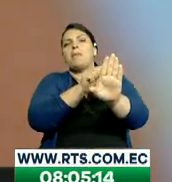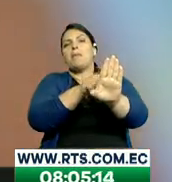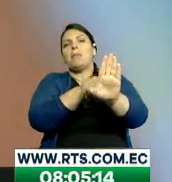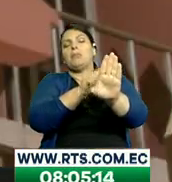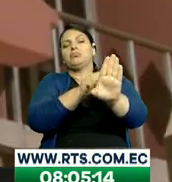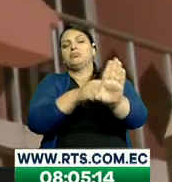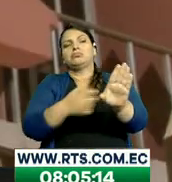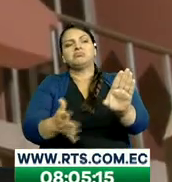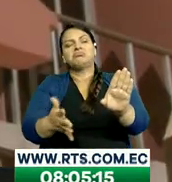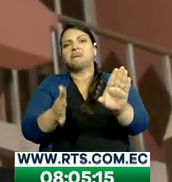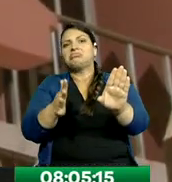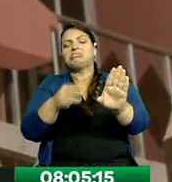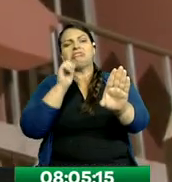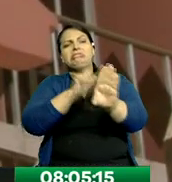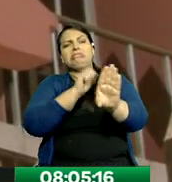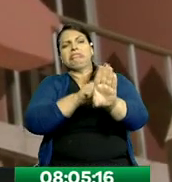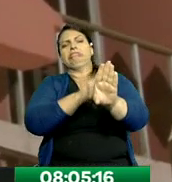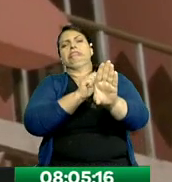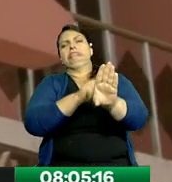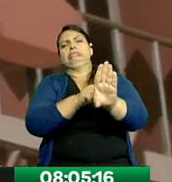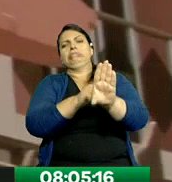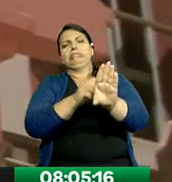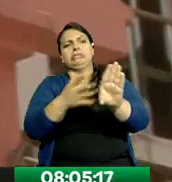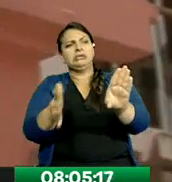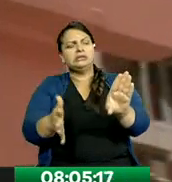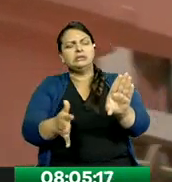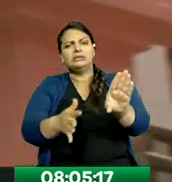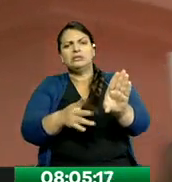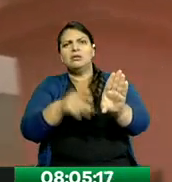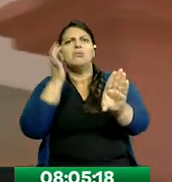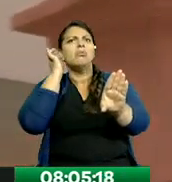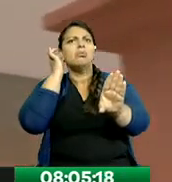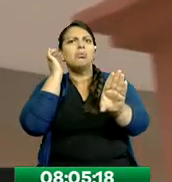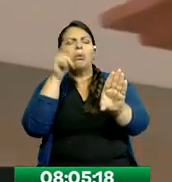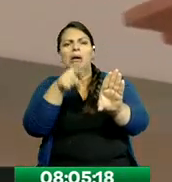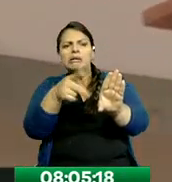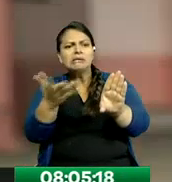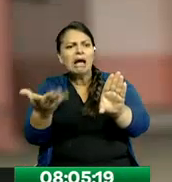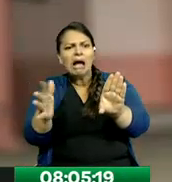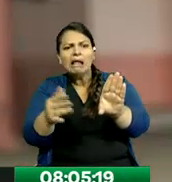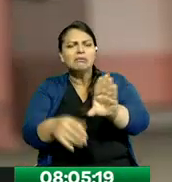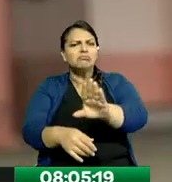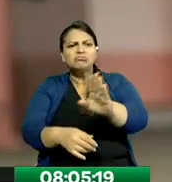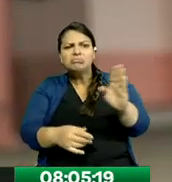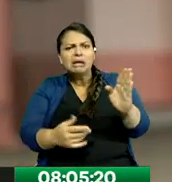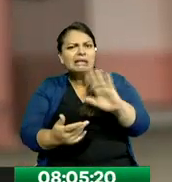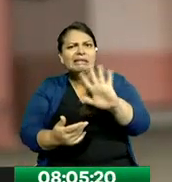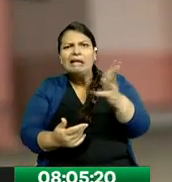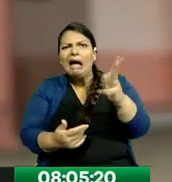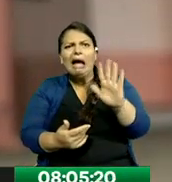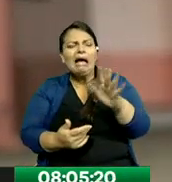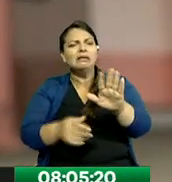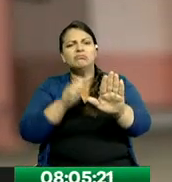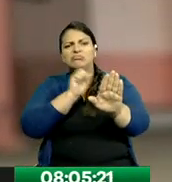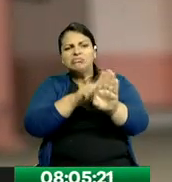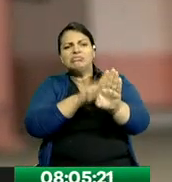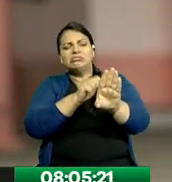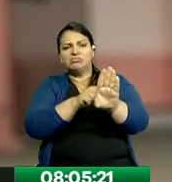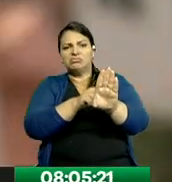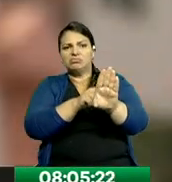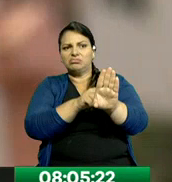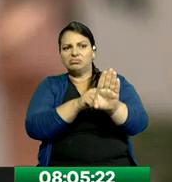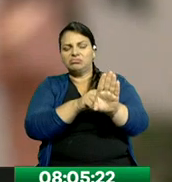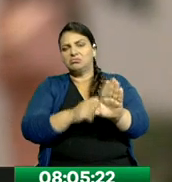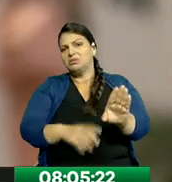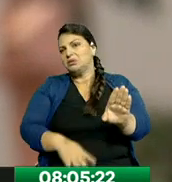chica, le decíamos señora, señora y no contestaba, pues decidí cerrar la puerta y salir y llamar al 911.